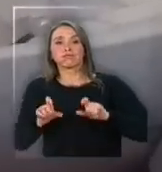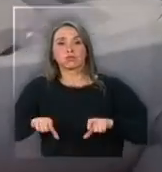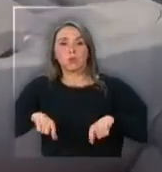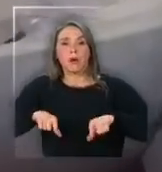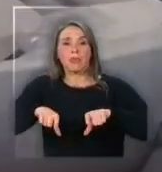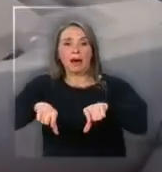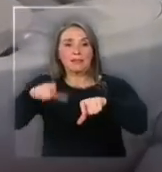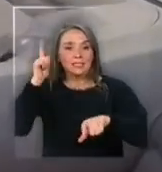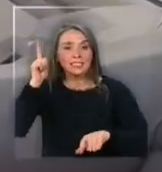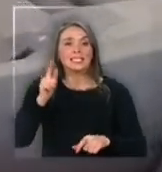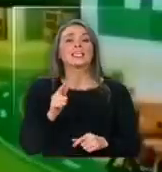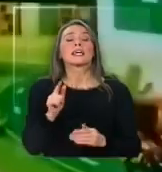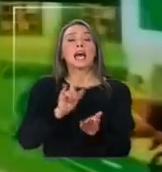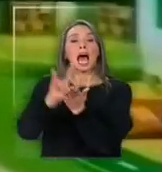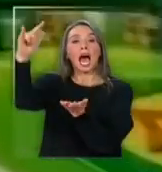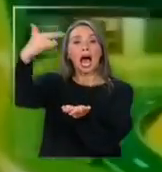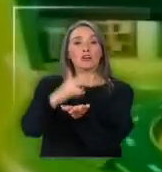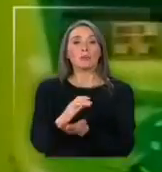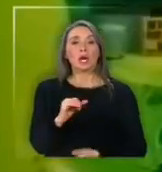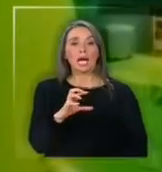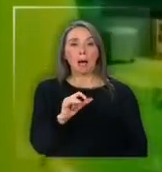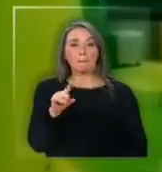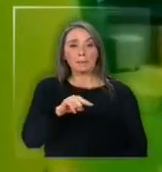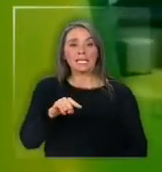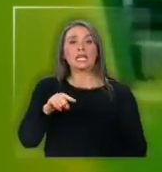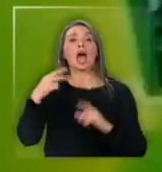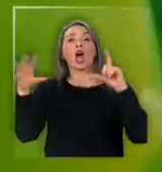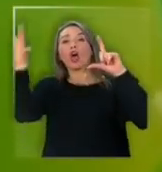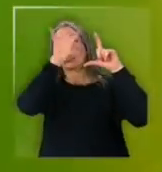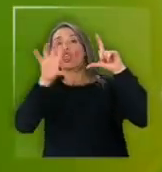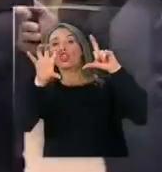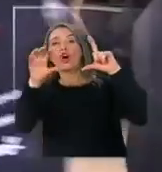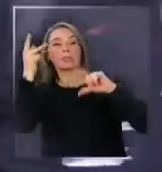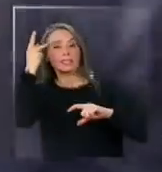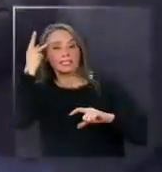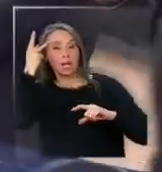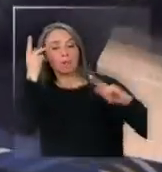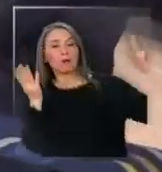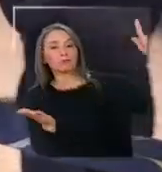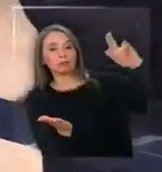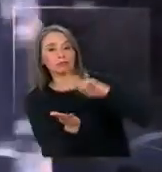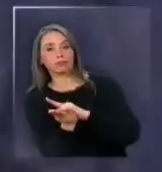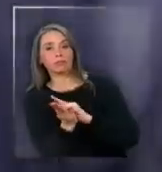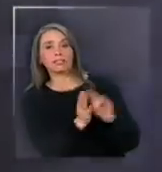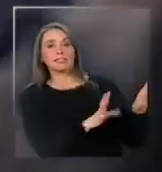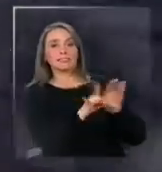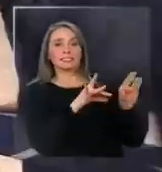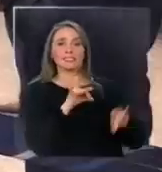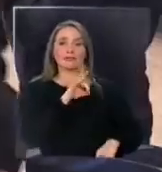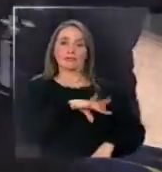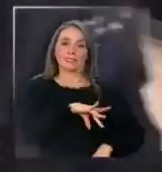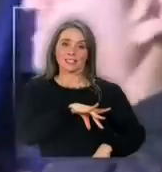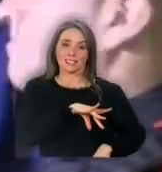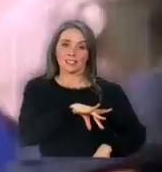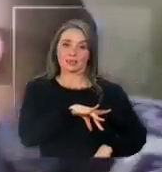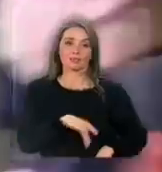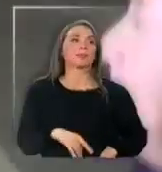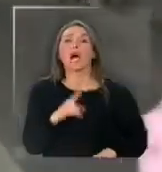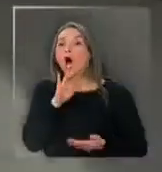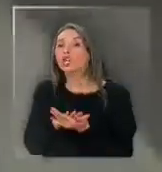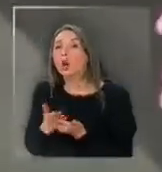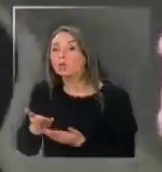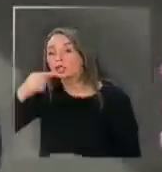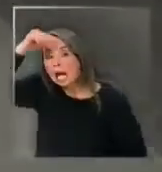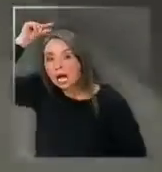El aeropuerto de Campinas, en Región Paulista, albergó el aterrizaje de la escuadra nacional. ¿Cómo vienen,